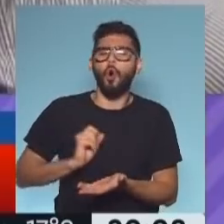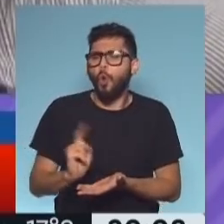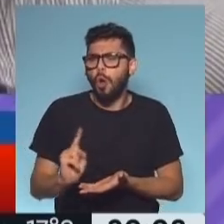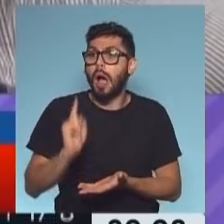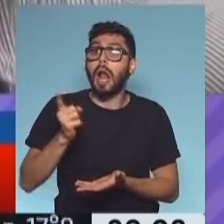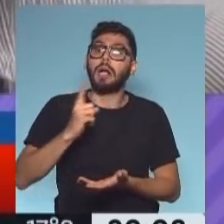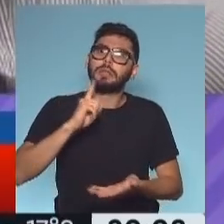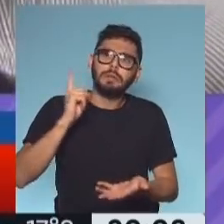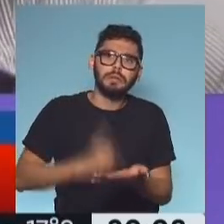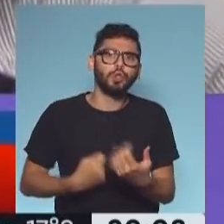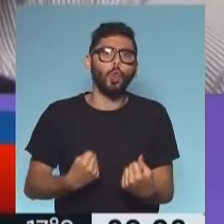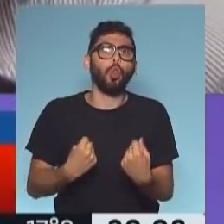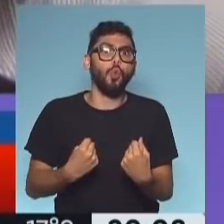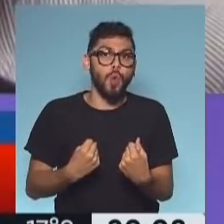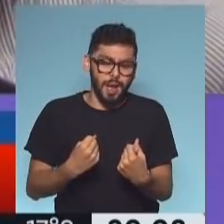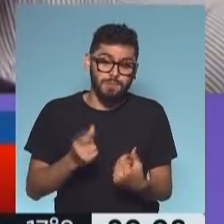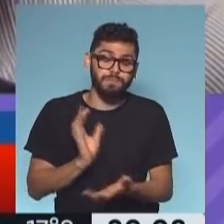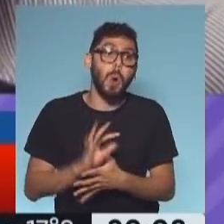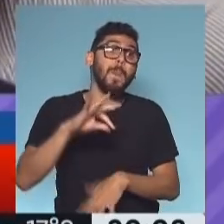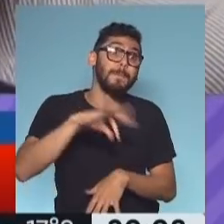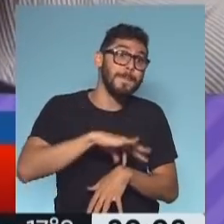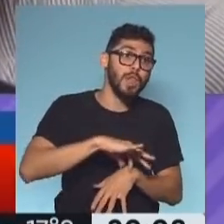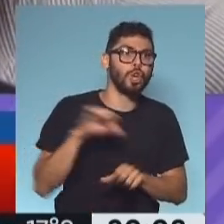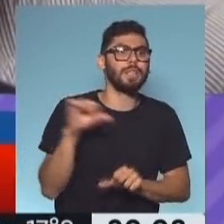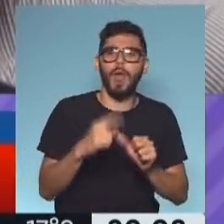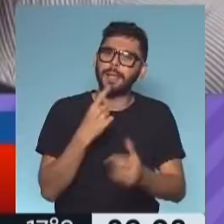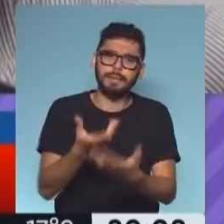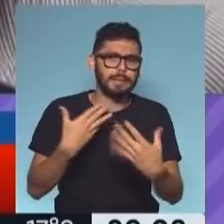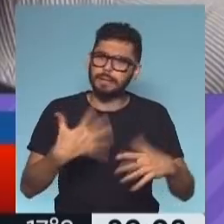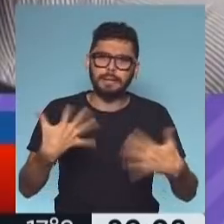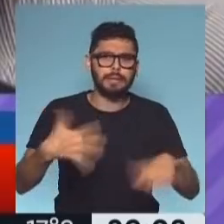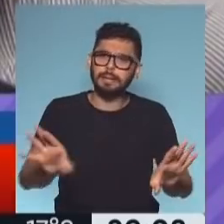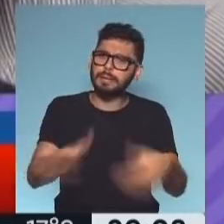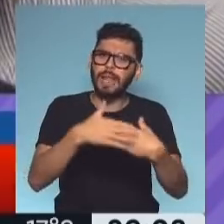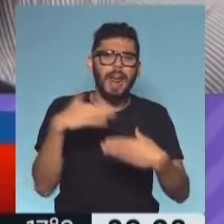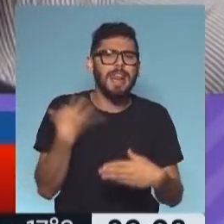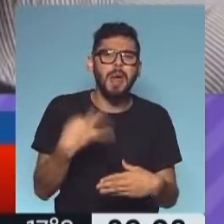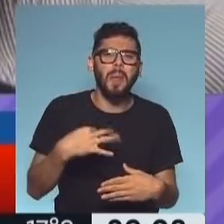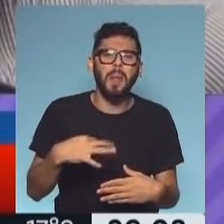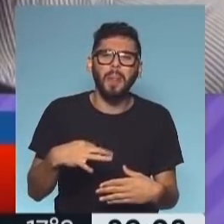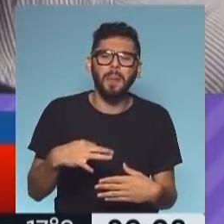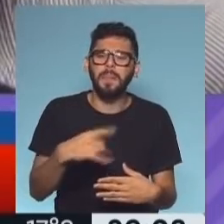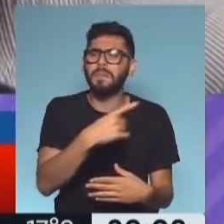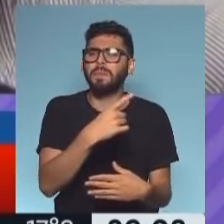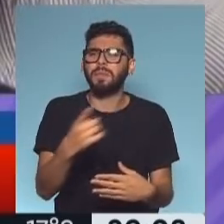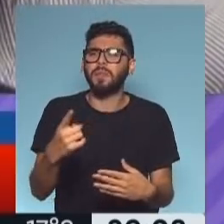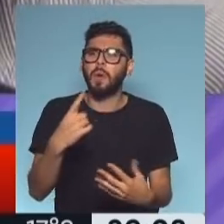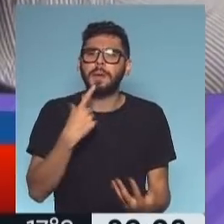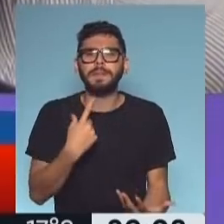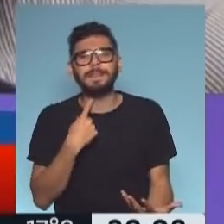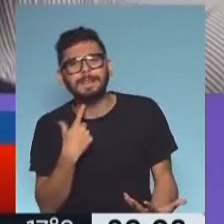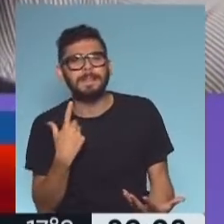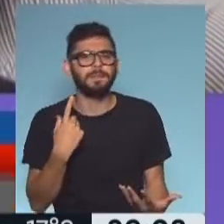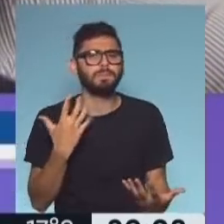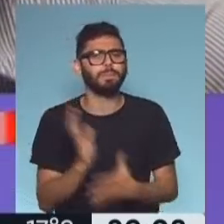esta que los médicos, los científicos vienen pidiendo? Dicen, cerremos todo, hay que cerrar urgente todo para sostener el sistema